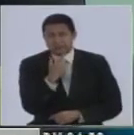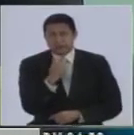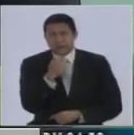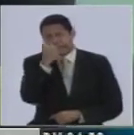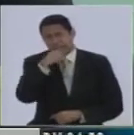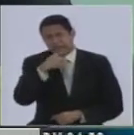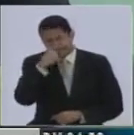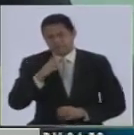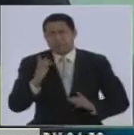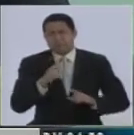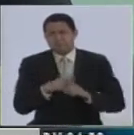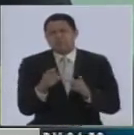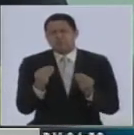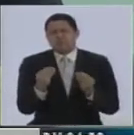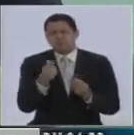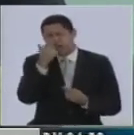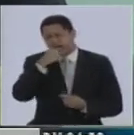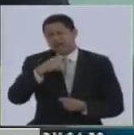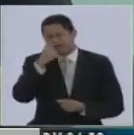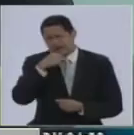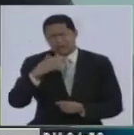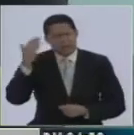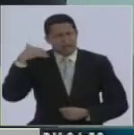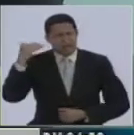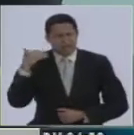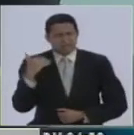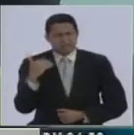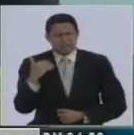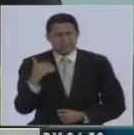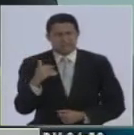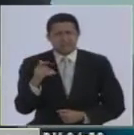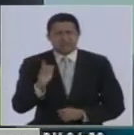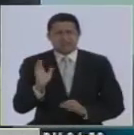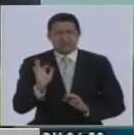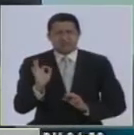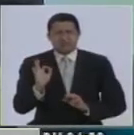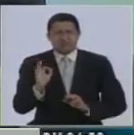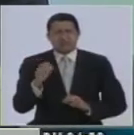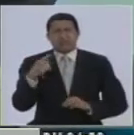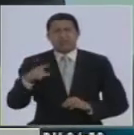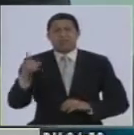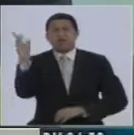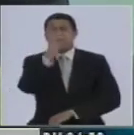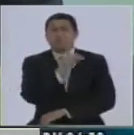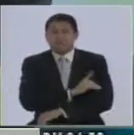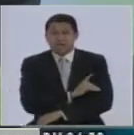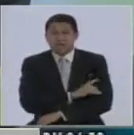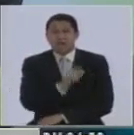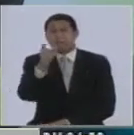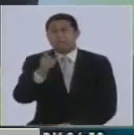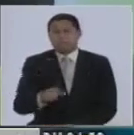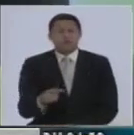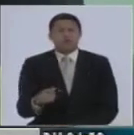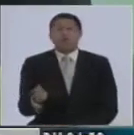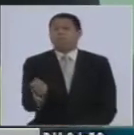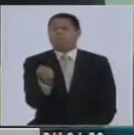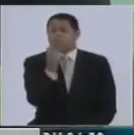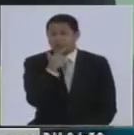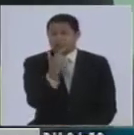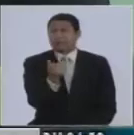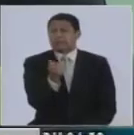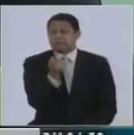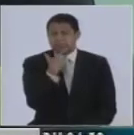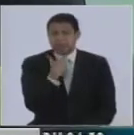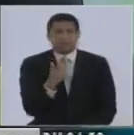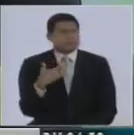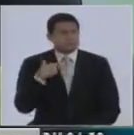gripes y tal pero muchas gripes que eran gripes al principio no terminaron siendo gripes y no terminaron siendo un dengue y el paciente se automedicó con una